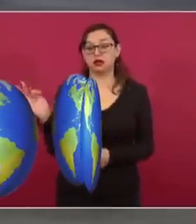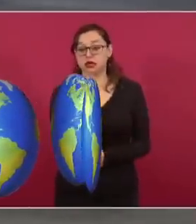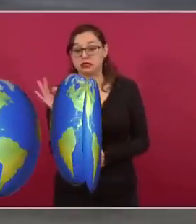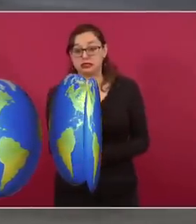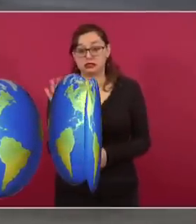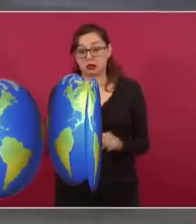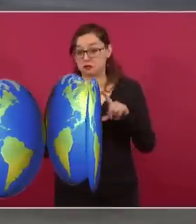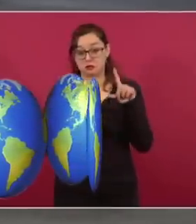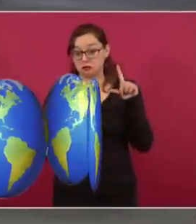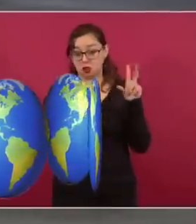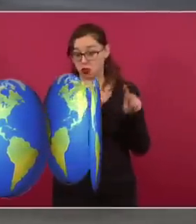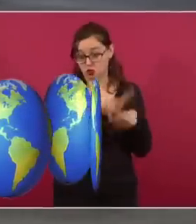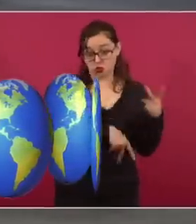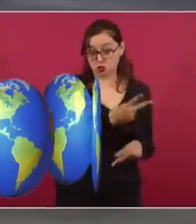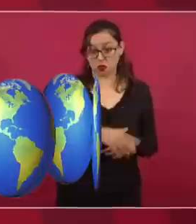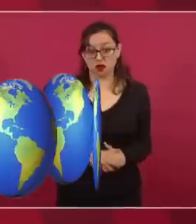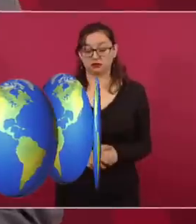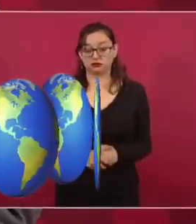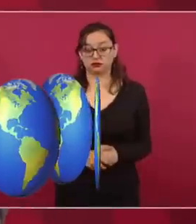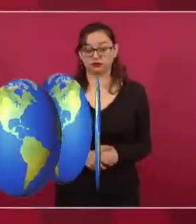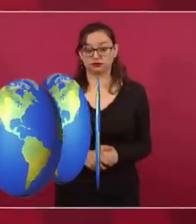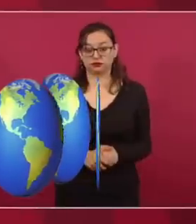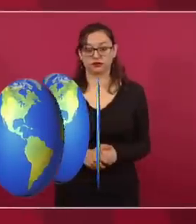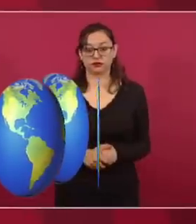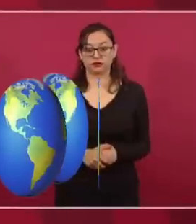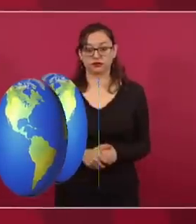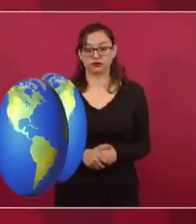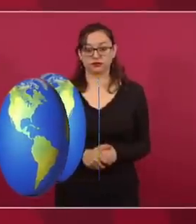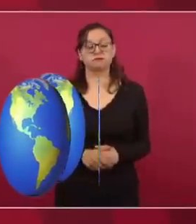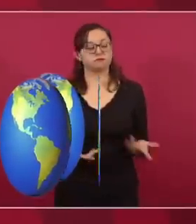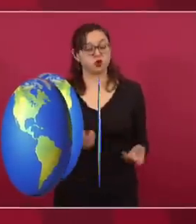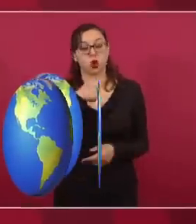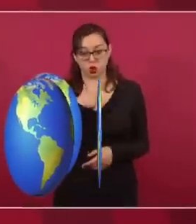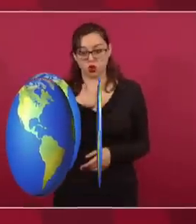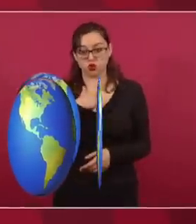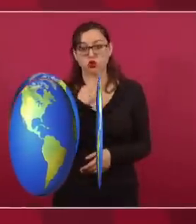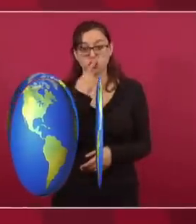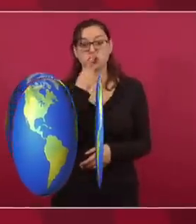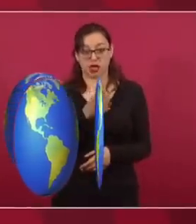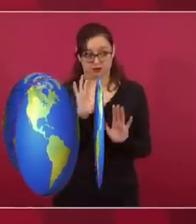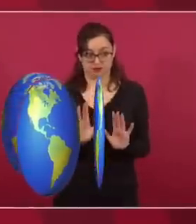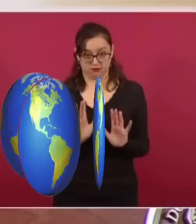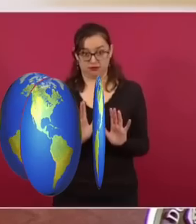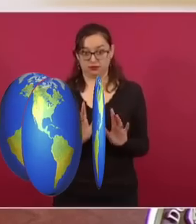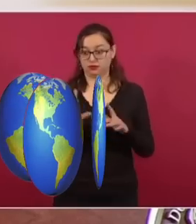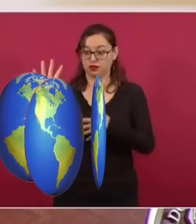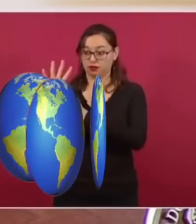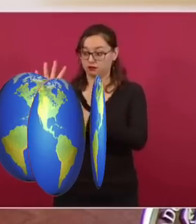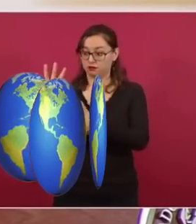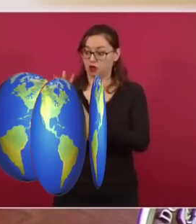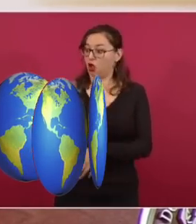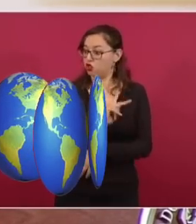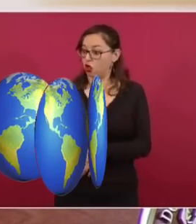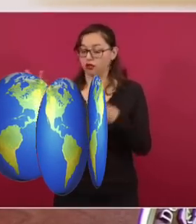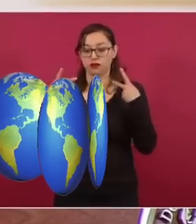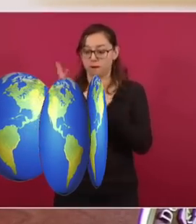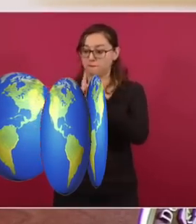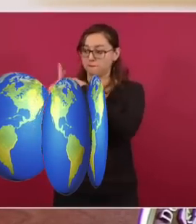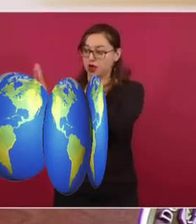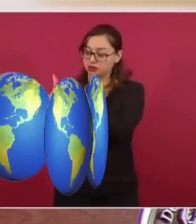que Biden mantenga la idea de excluir a algunos países? Te voy a adelantar. Si se excluye, si no se invita a todos, va a